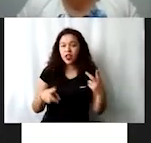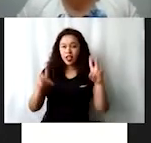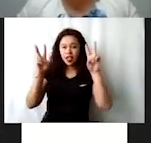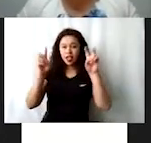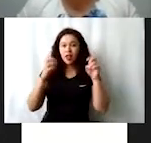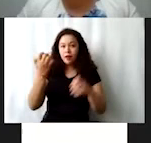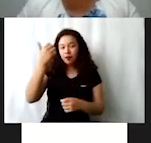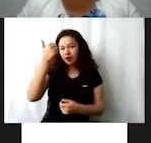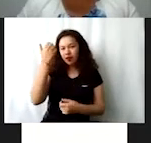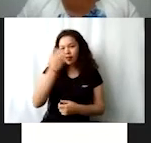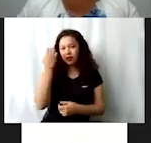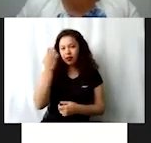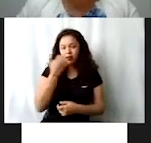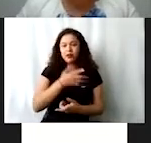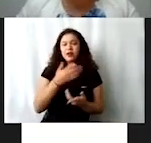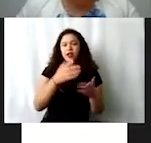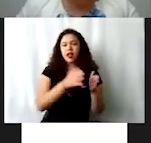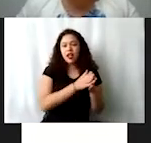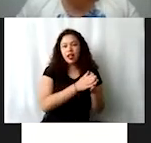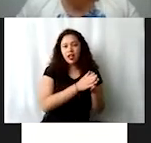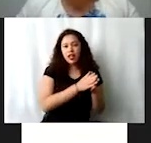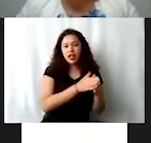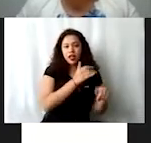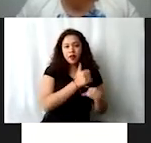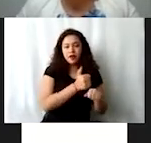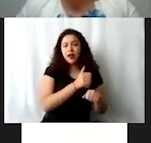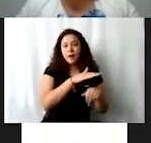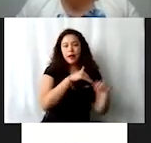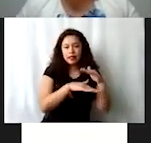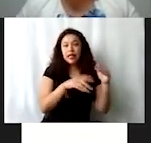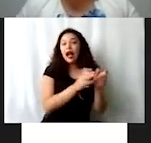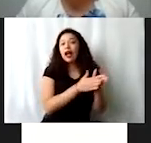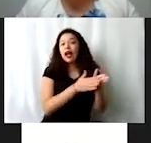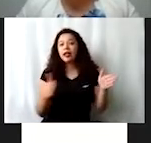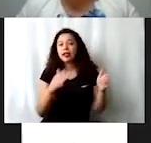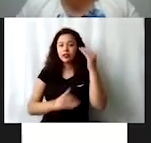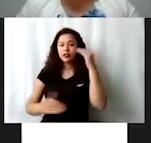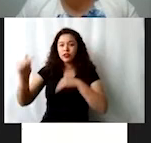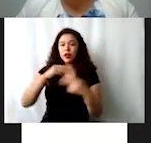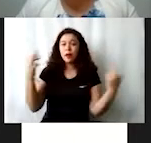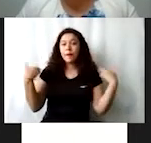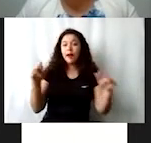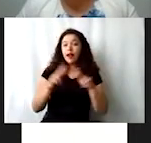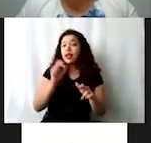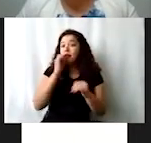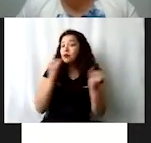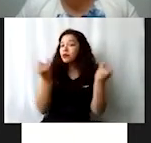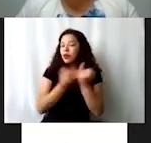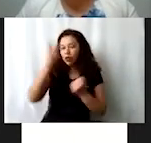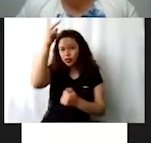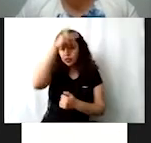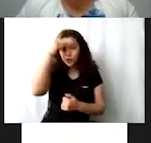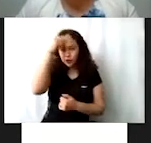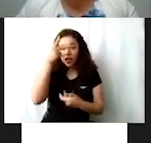académica, desde el nivel preescolar hasta el nivel superior, como docente y como psicóloga escolar. Actualmente trabaja